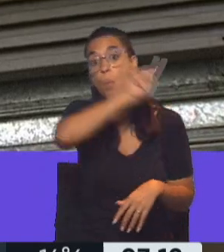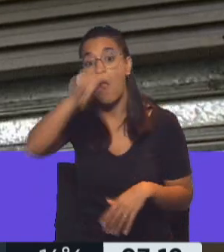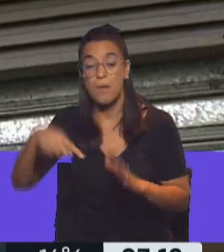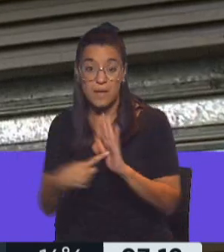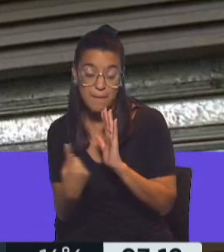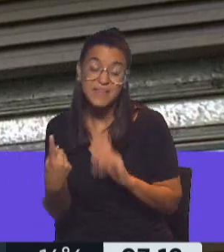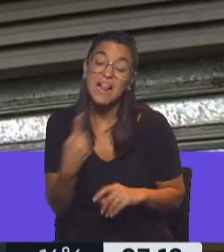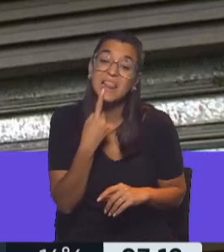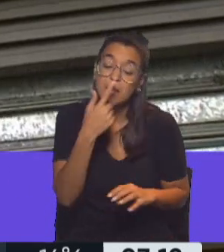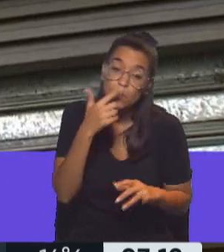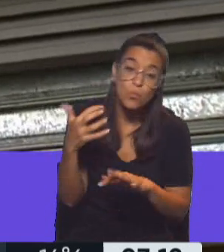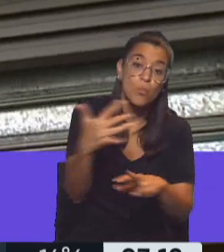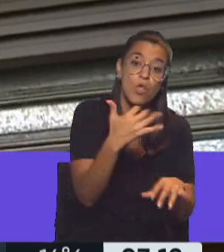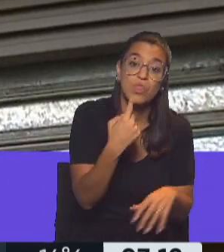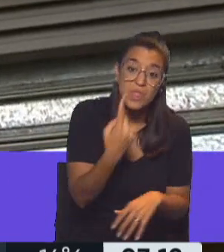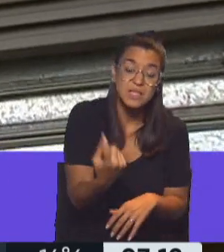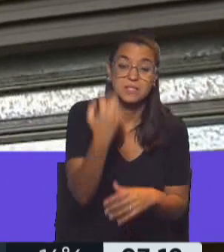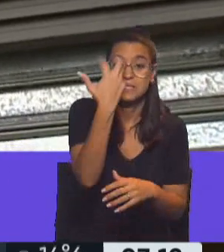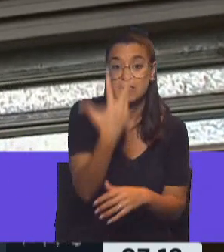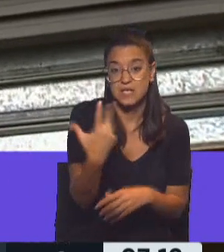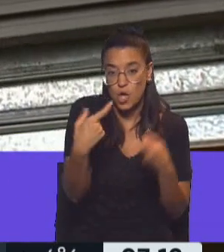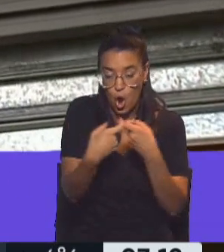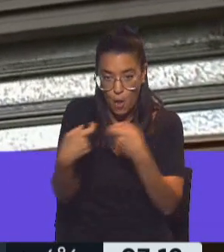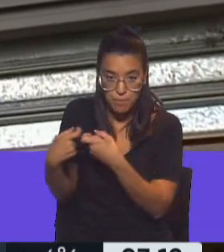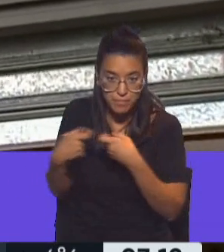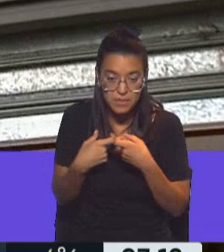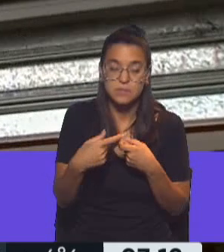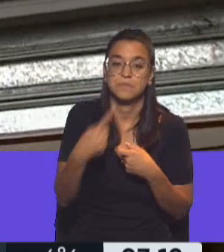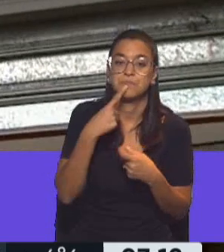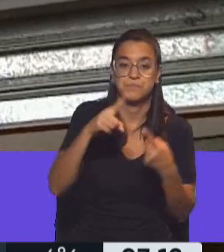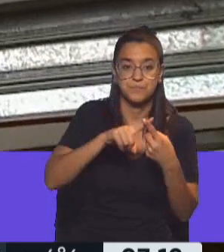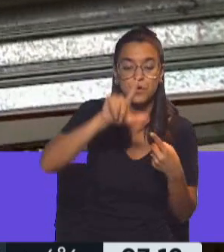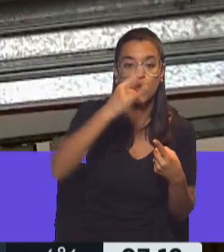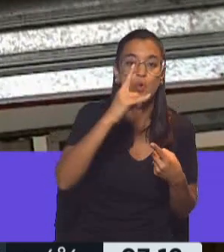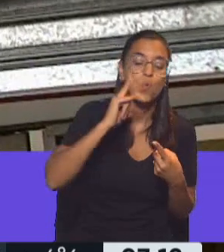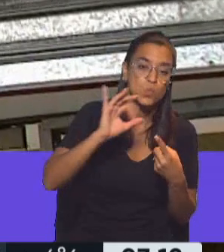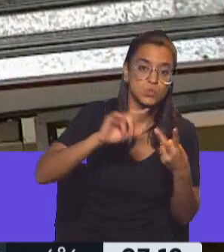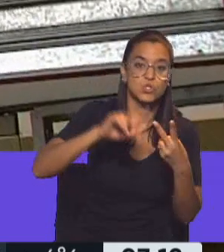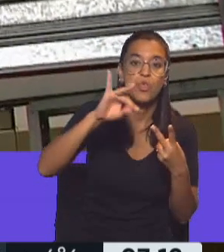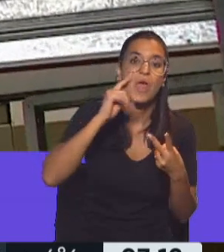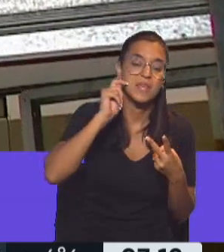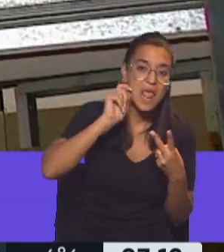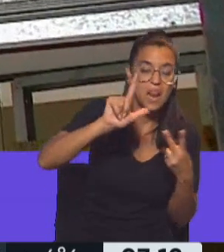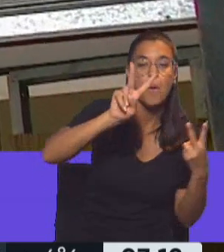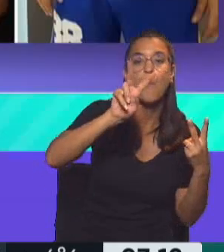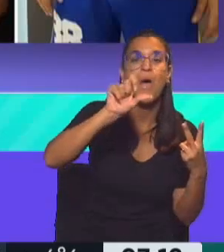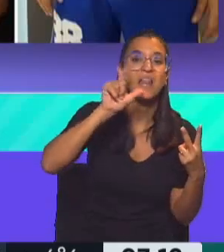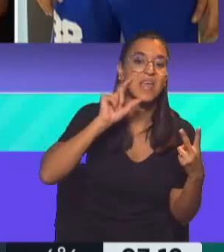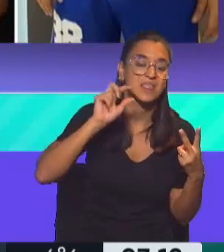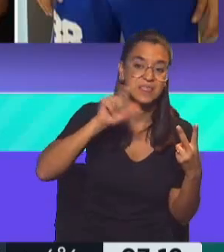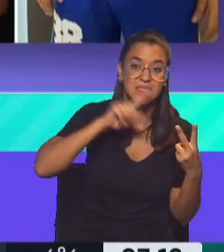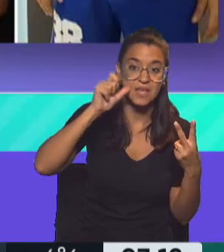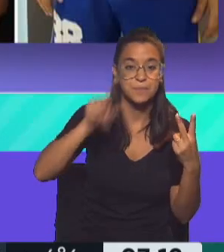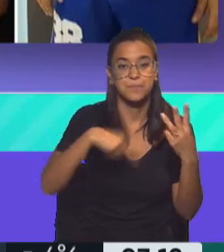según dicen los tres cómplices me estoy refiriendo al nuncio y daniel valiente ya fernando